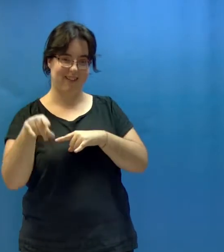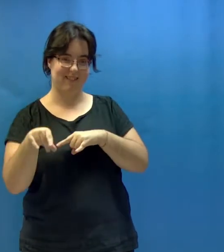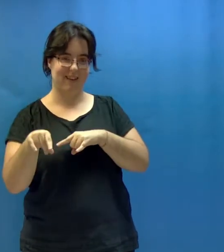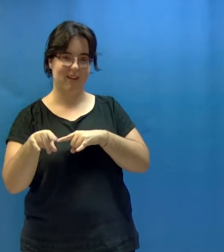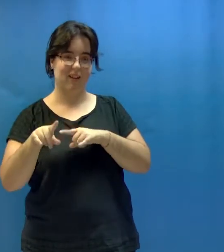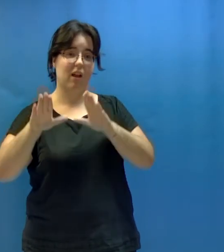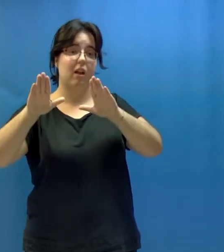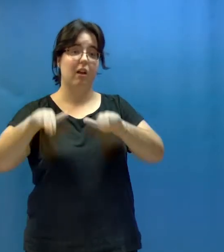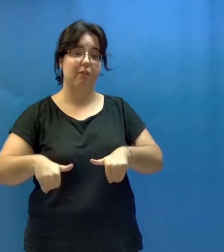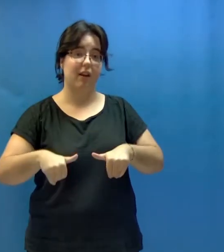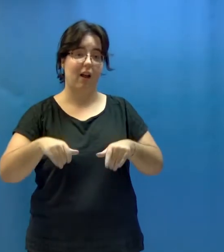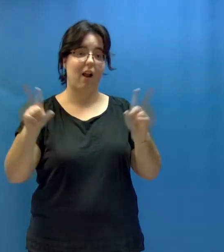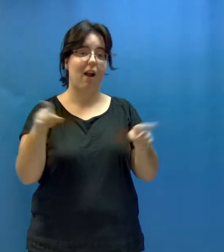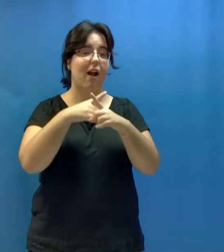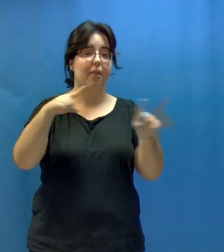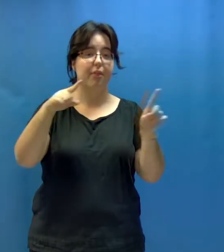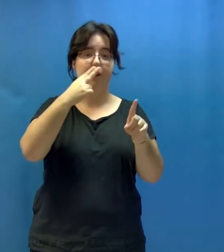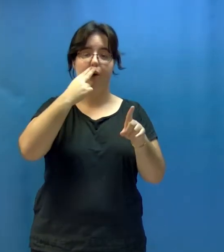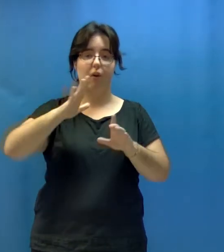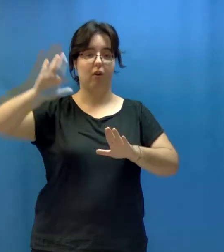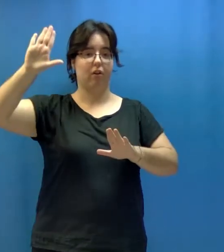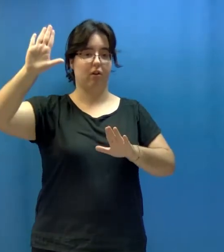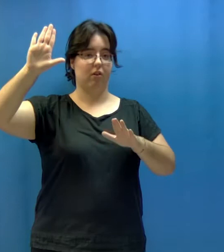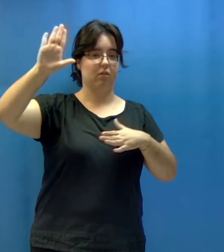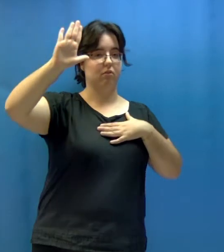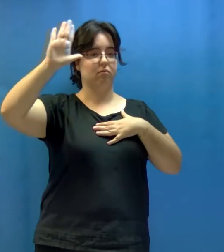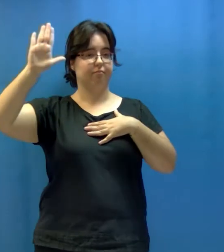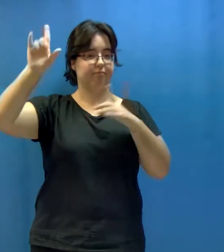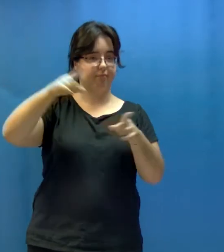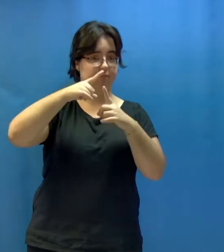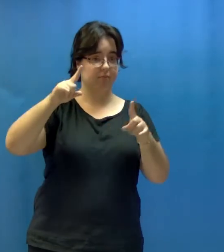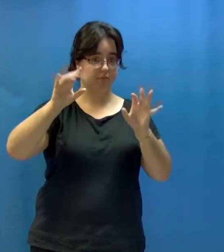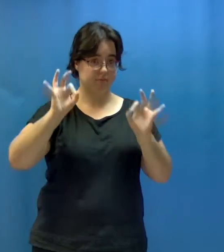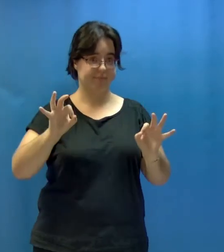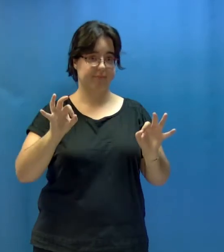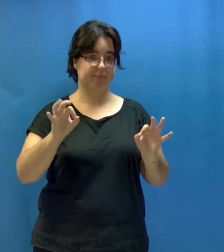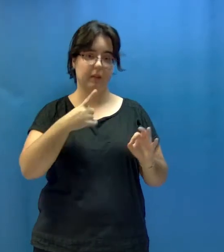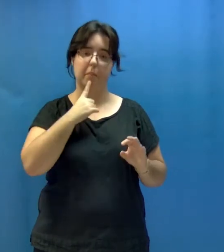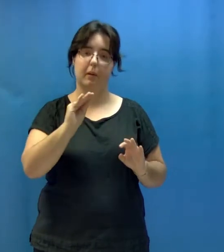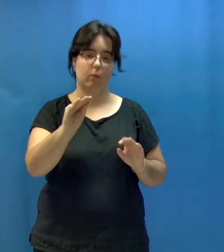cantó el Cara al Sol. Cara al Sol. No n'hi ha més preguntes, señorías.